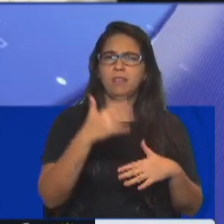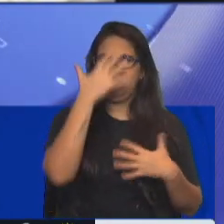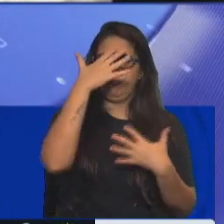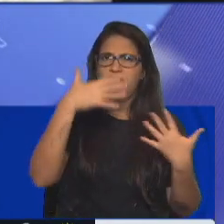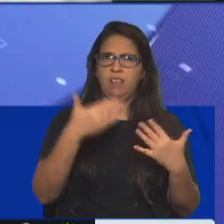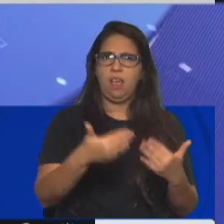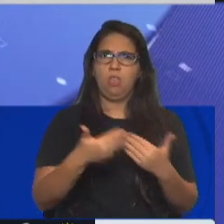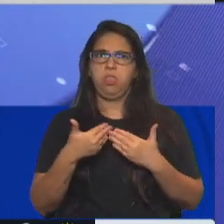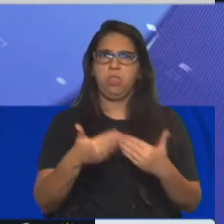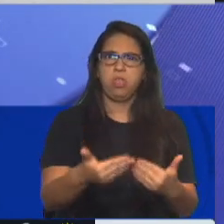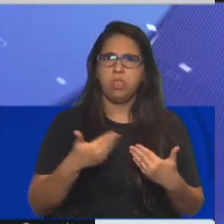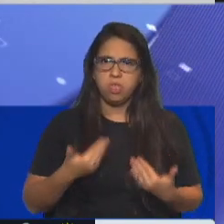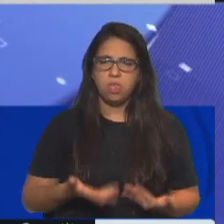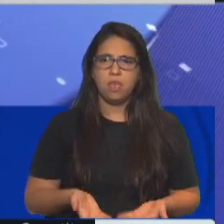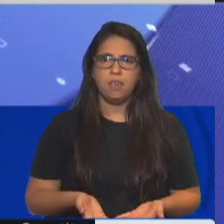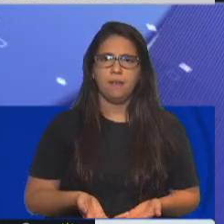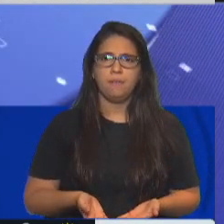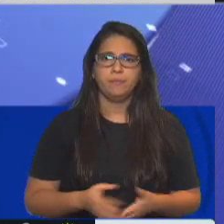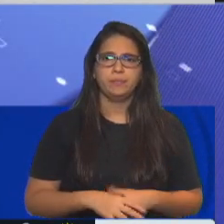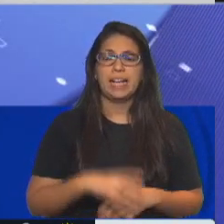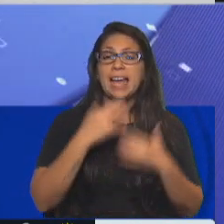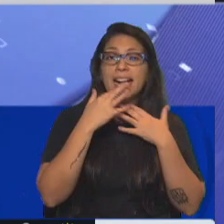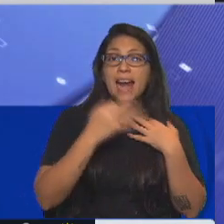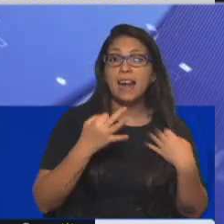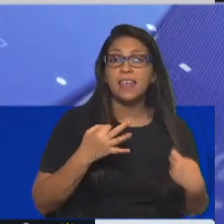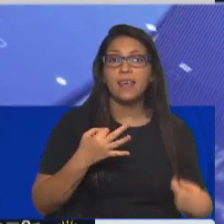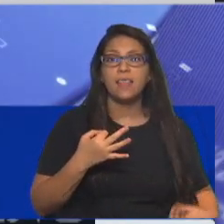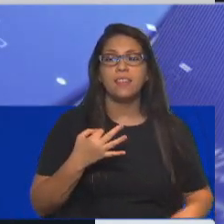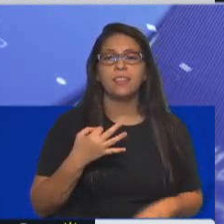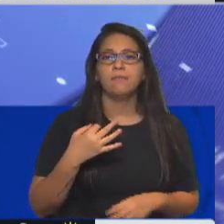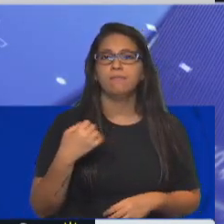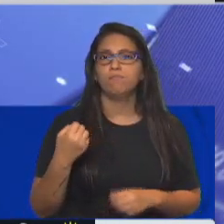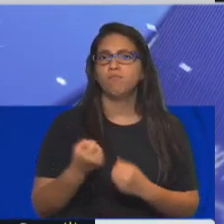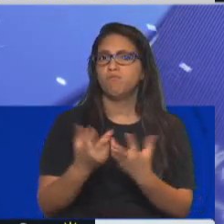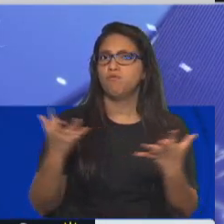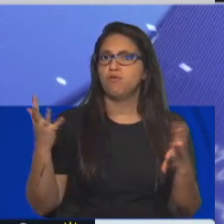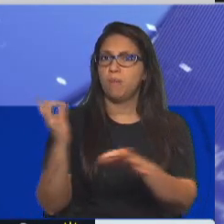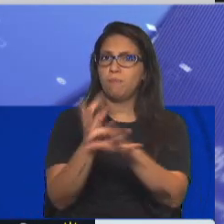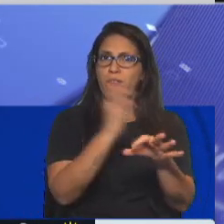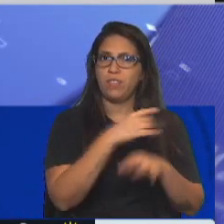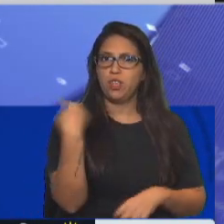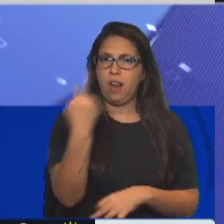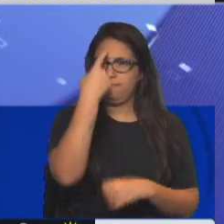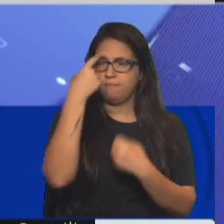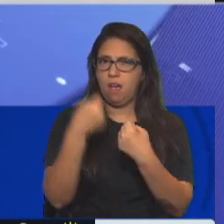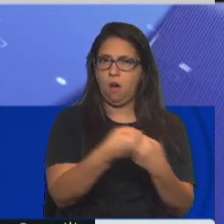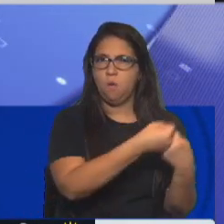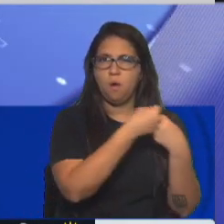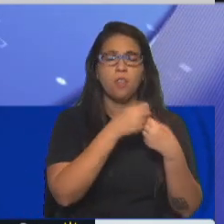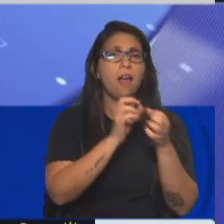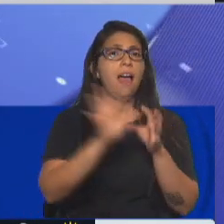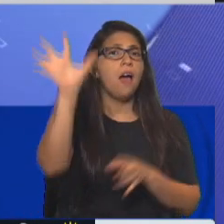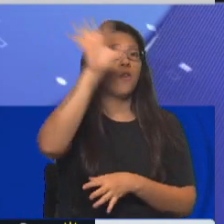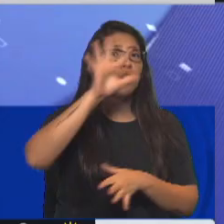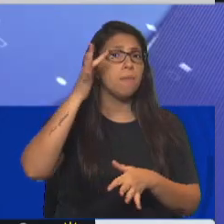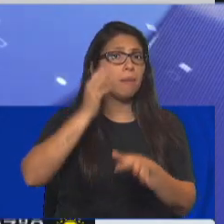En realidad, bueno, creo que coincidimos varios, e incluso análisis europeos que han salido